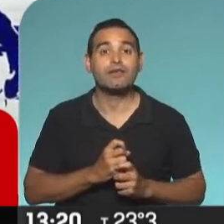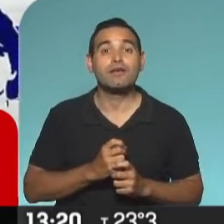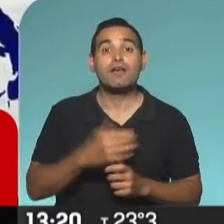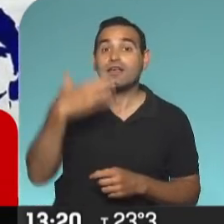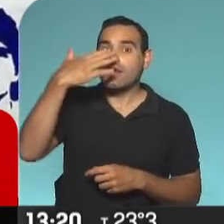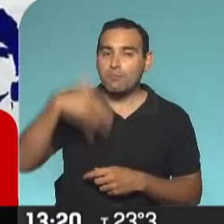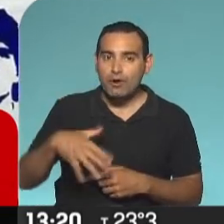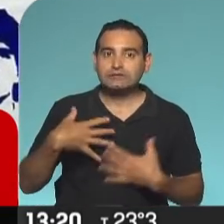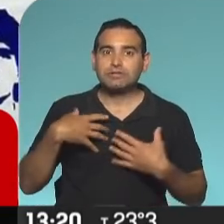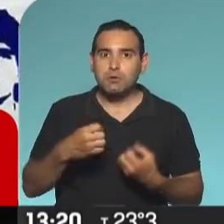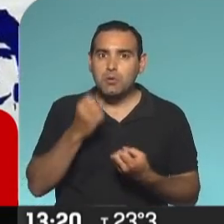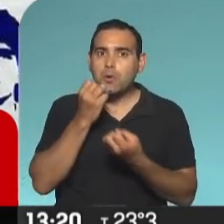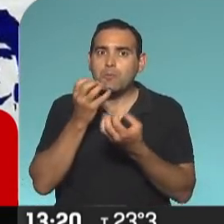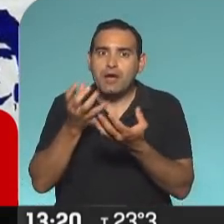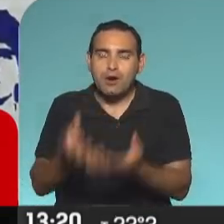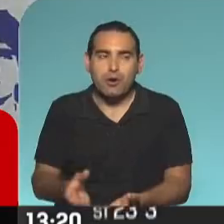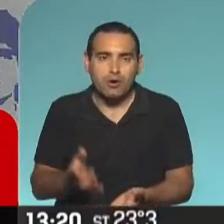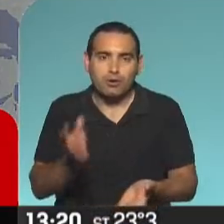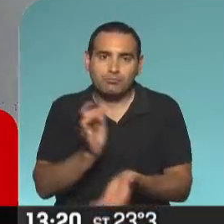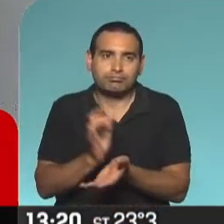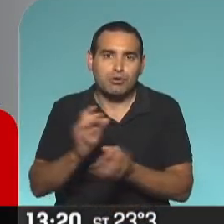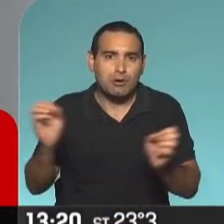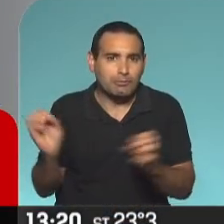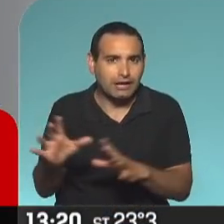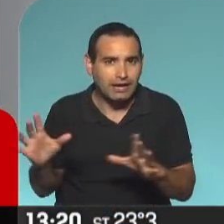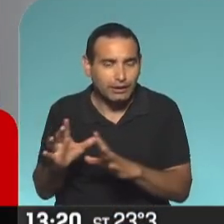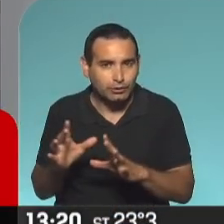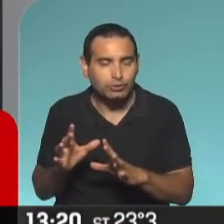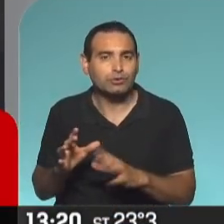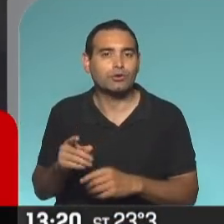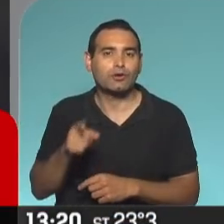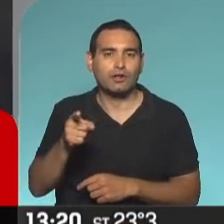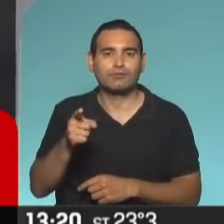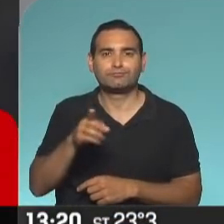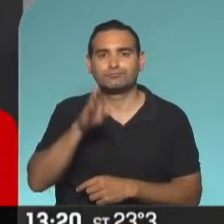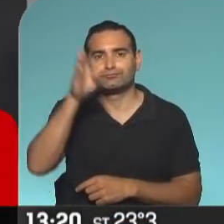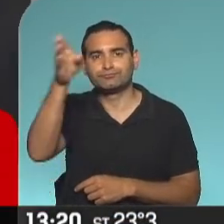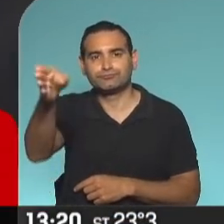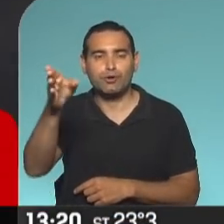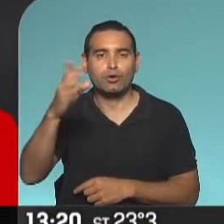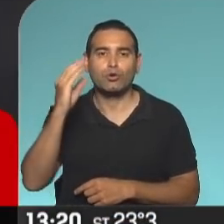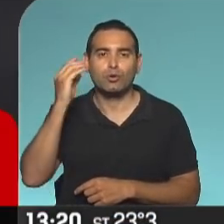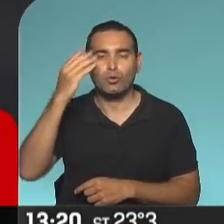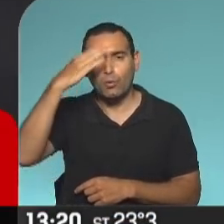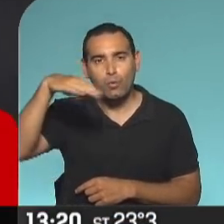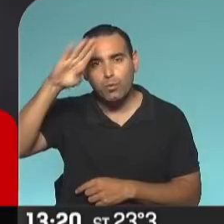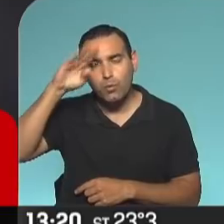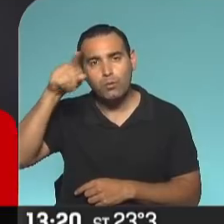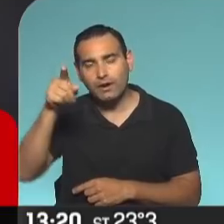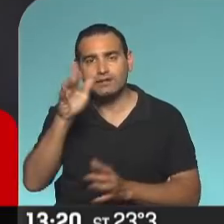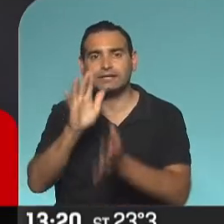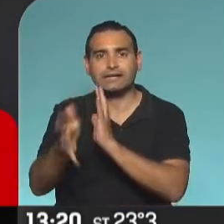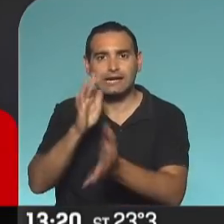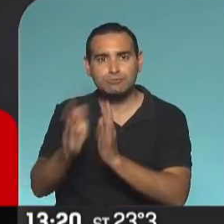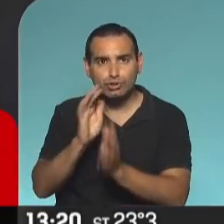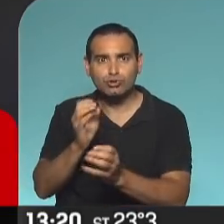esa recuperación casi milagrosa con su estadía en Cuba, en donde realizó un proceso de